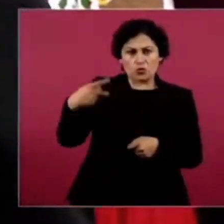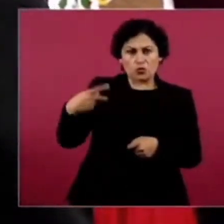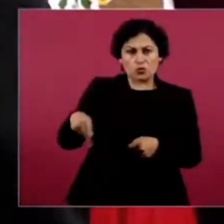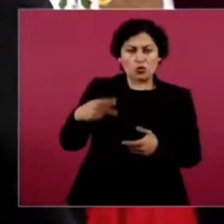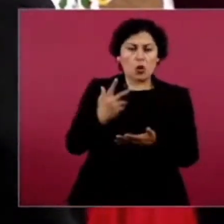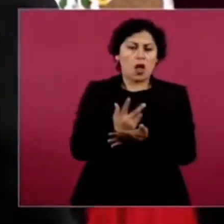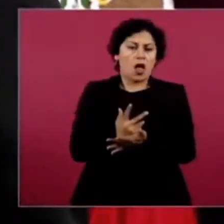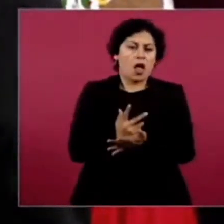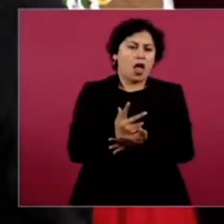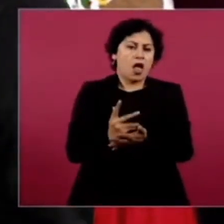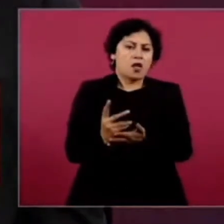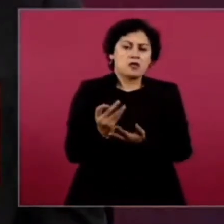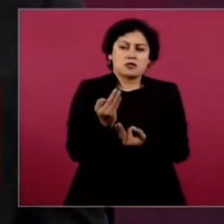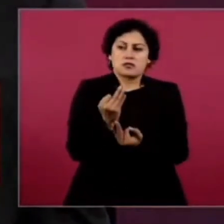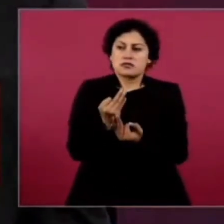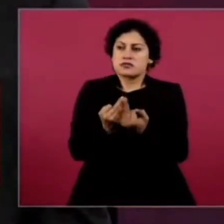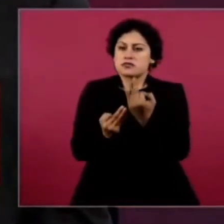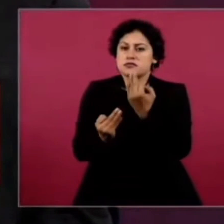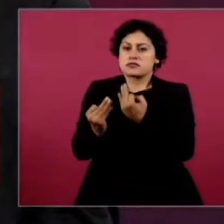excesivos